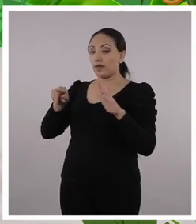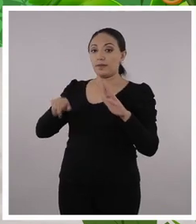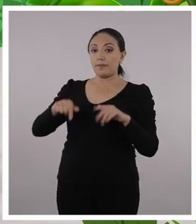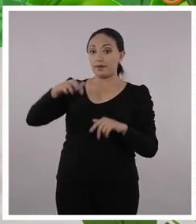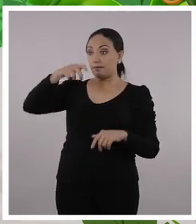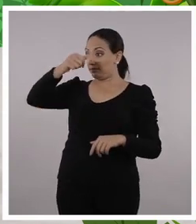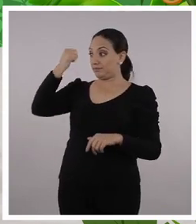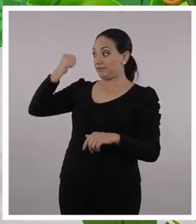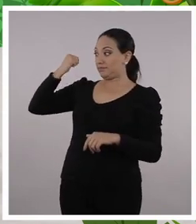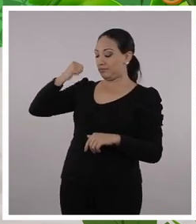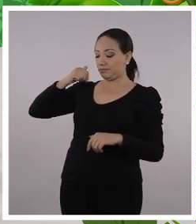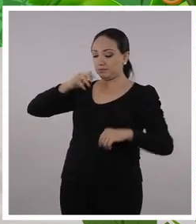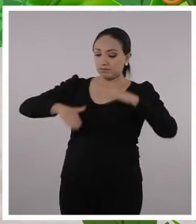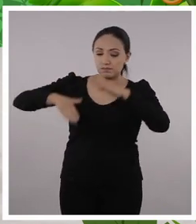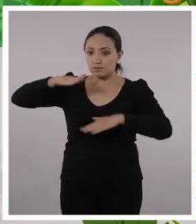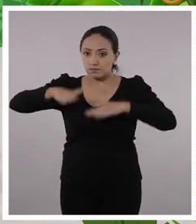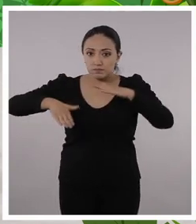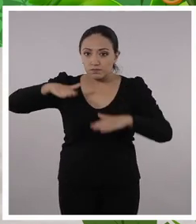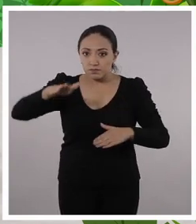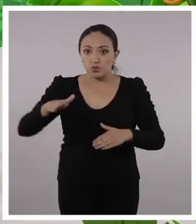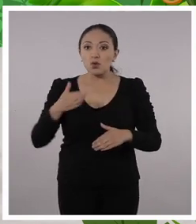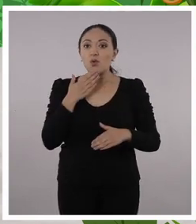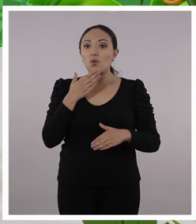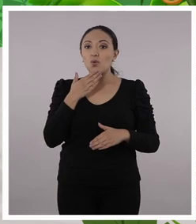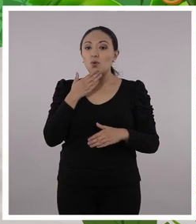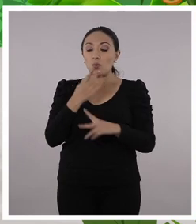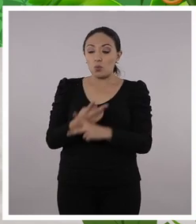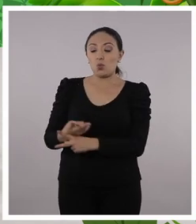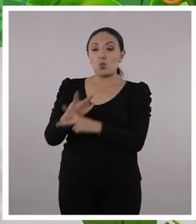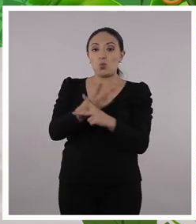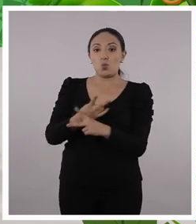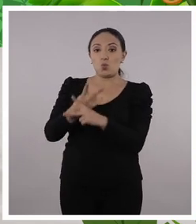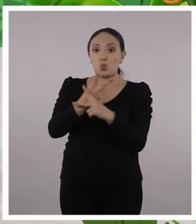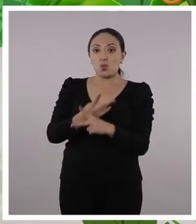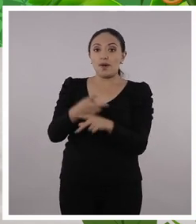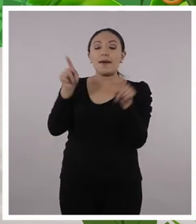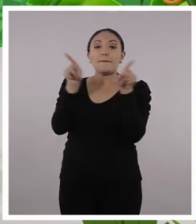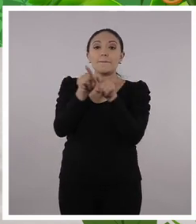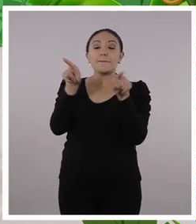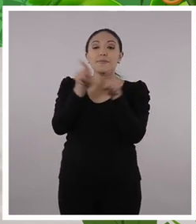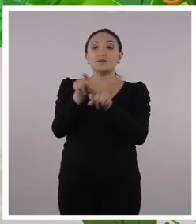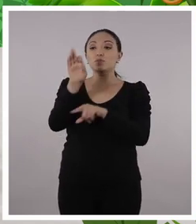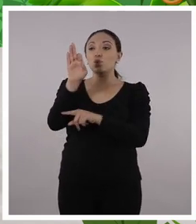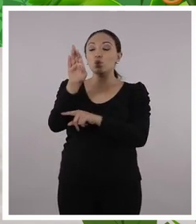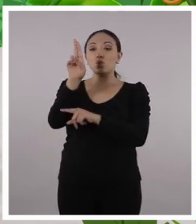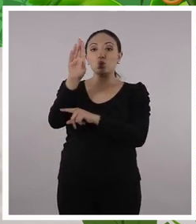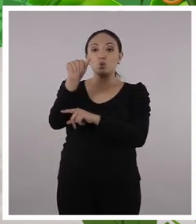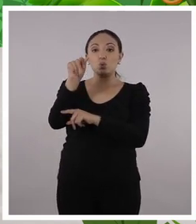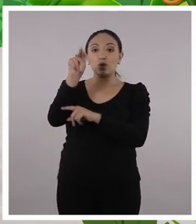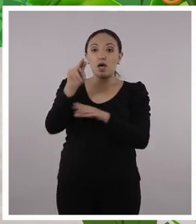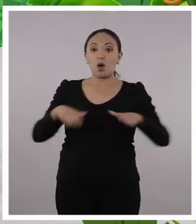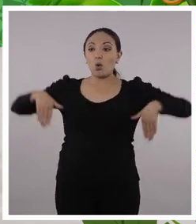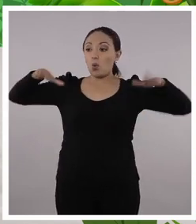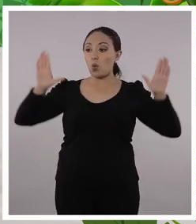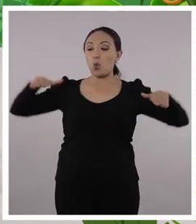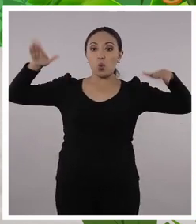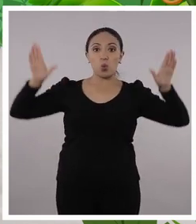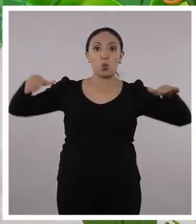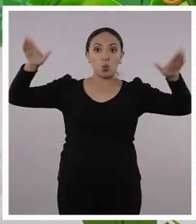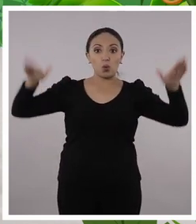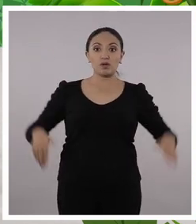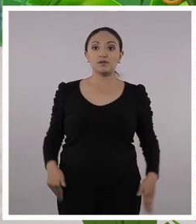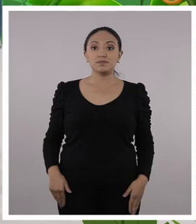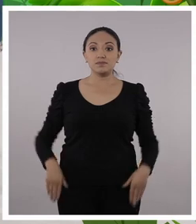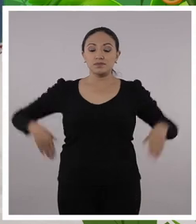hacia atrás de nuestra selva y la va a recorrer con muchísimo cuidado. Como un tucán volando por toda